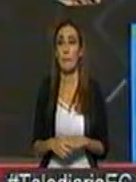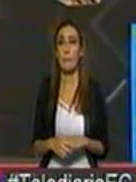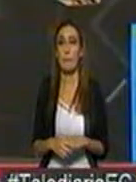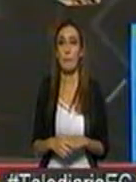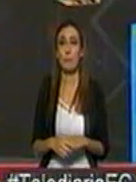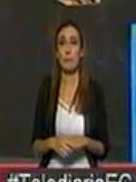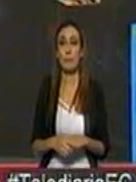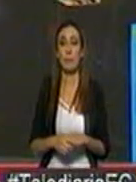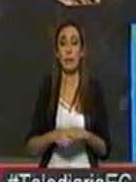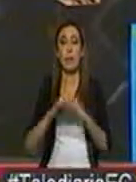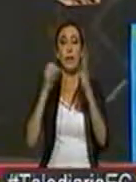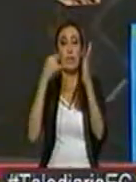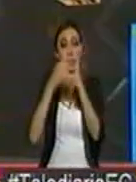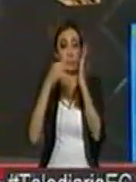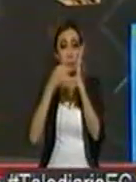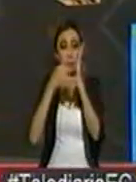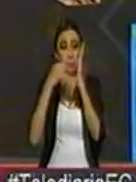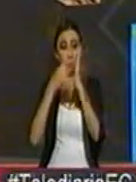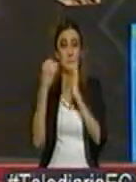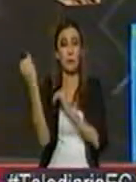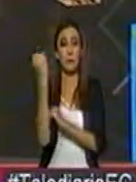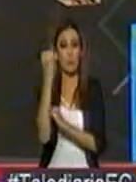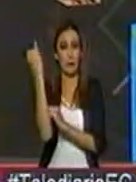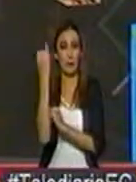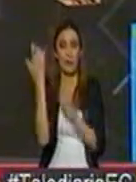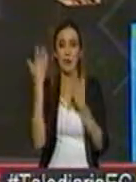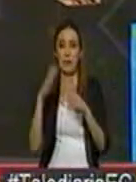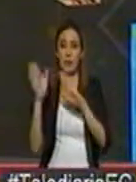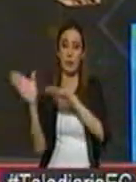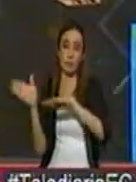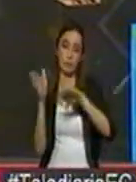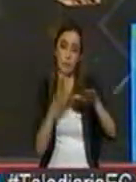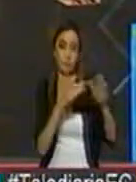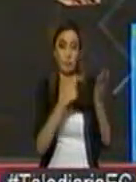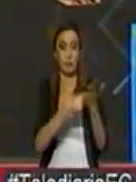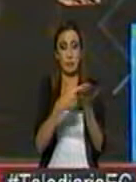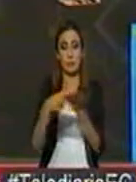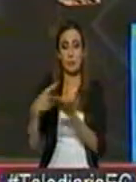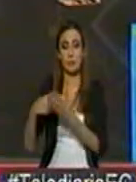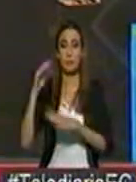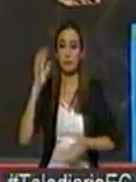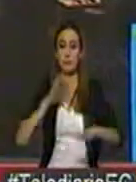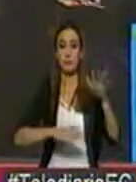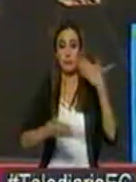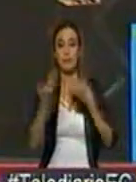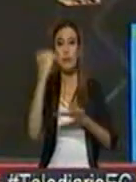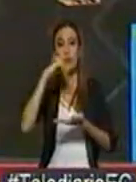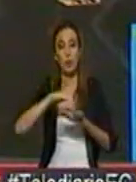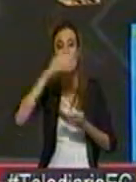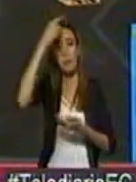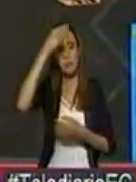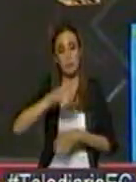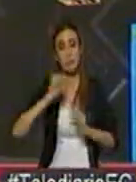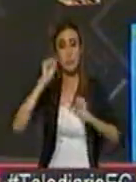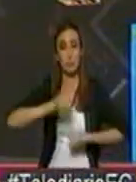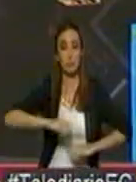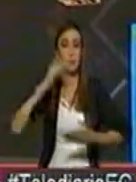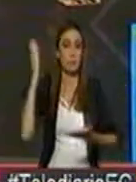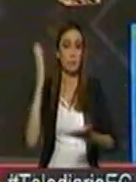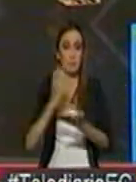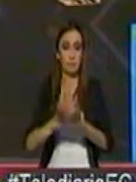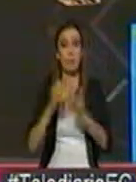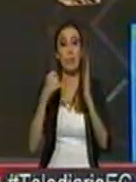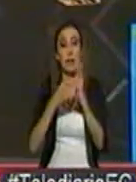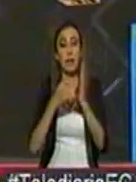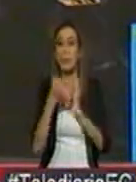Minado impuesto verde pasó a la historia. La Asamblea Nacional se alineó al veto presidencial, con lo cual se ratificó la decisión inicial de eliminar este tributo.